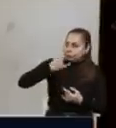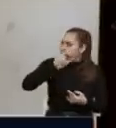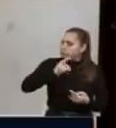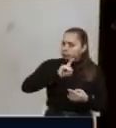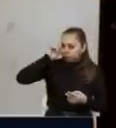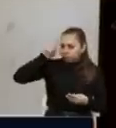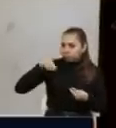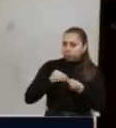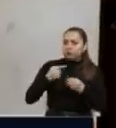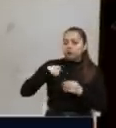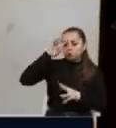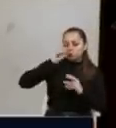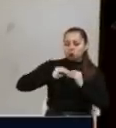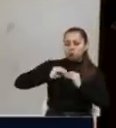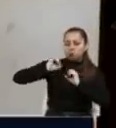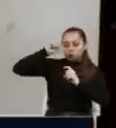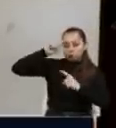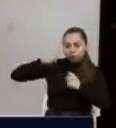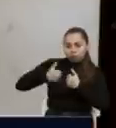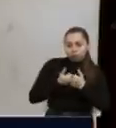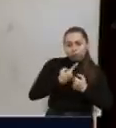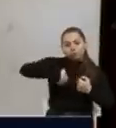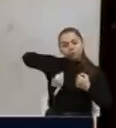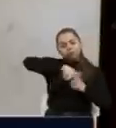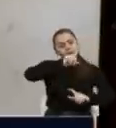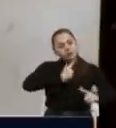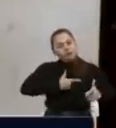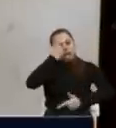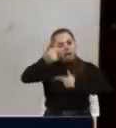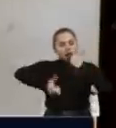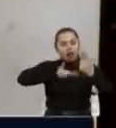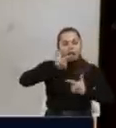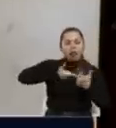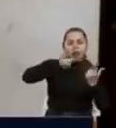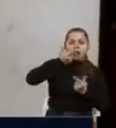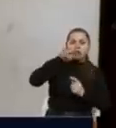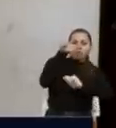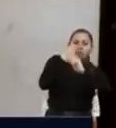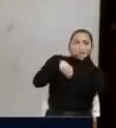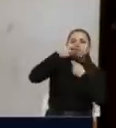interesados en la lucha contra el narcotráfico en lo que nos corresponde,